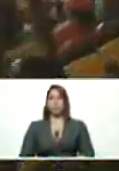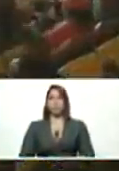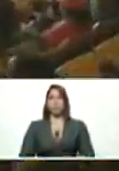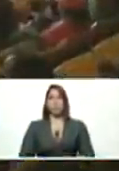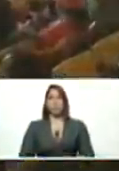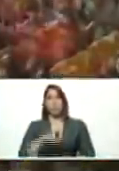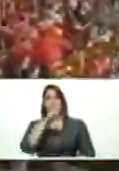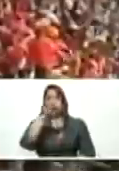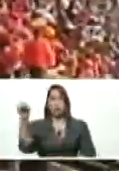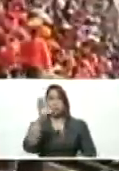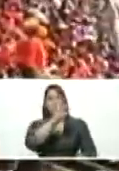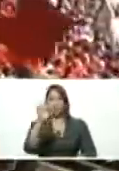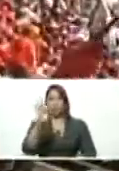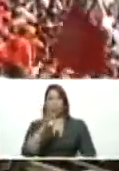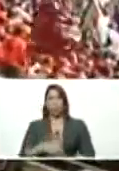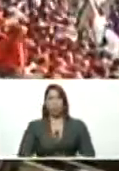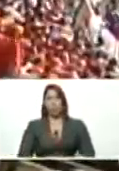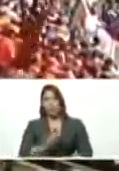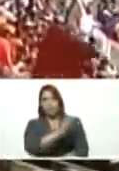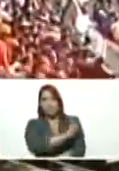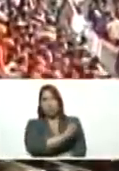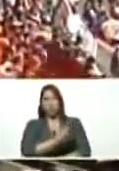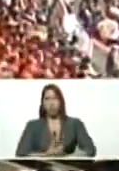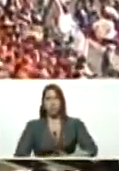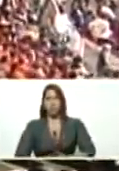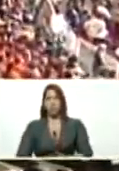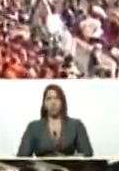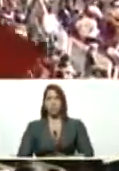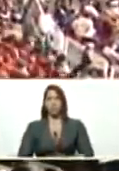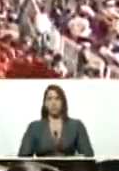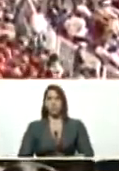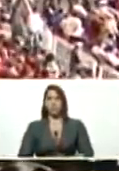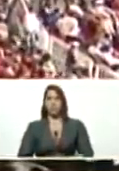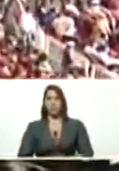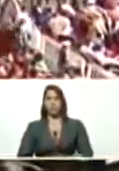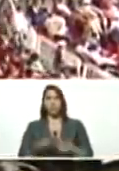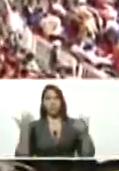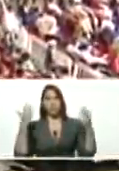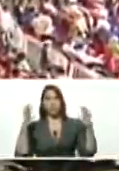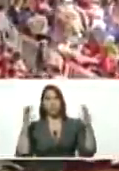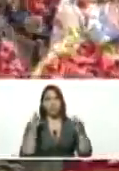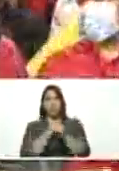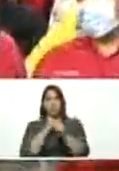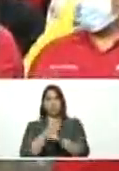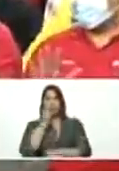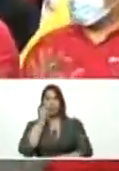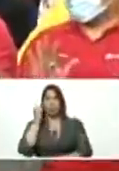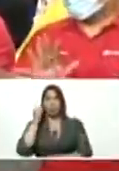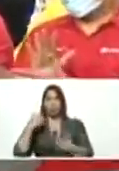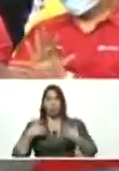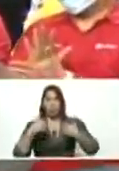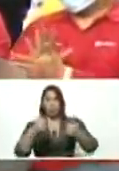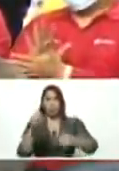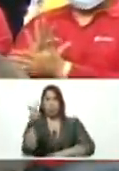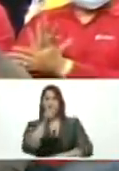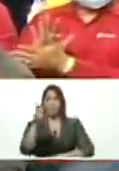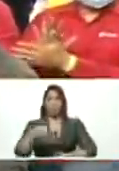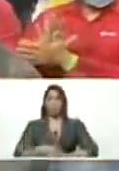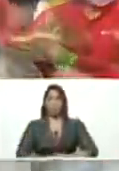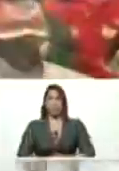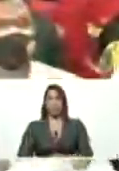100% vacunación un aplauso a los trabajadores de la salud venezolana